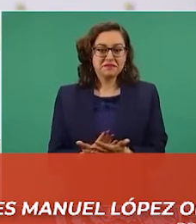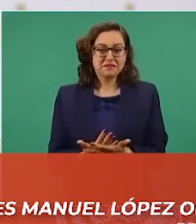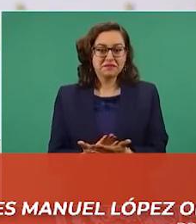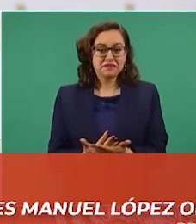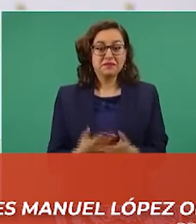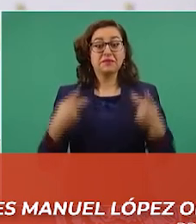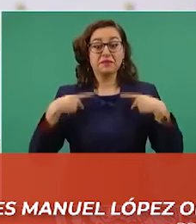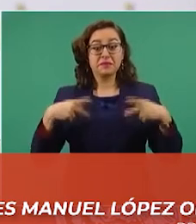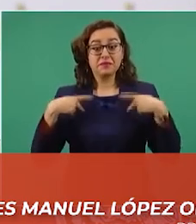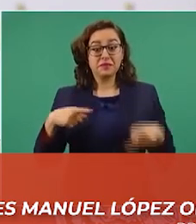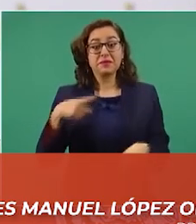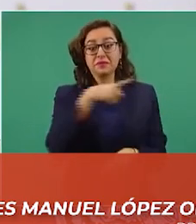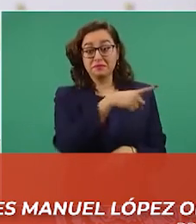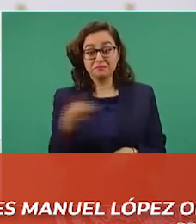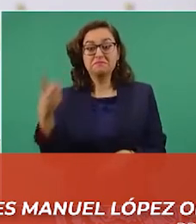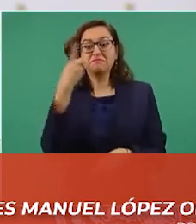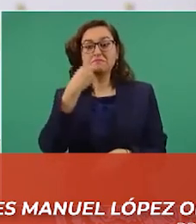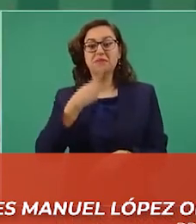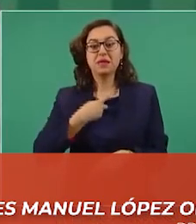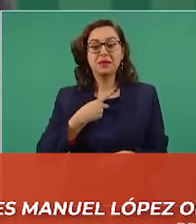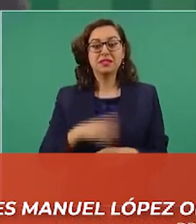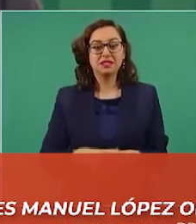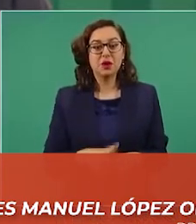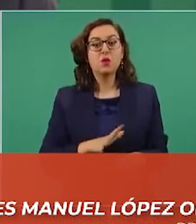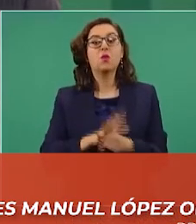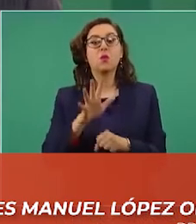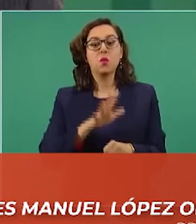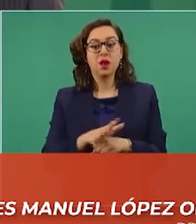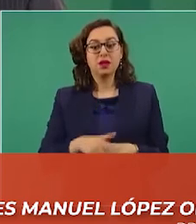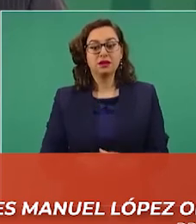Voy a comentarlo.